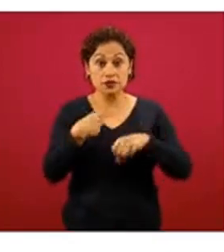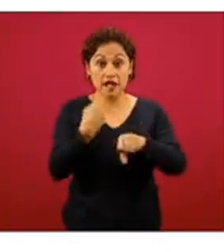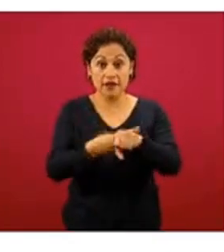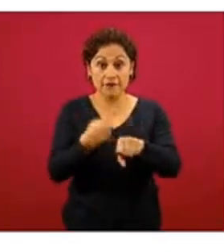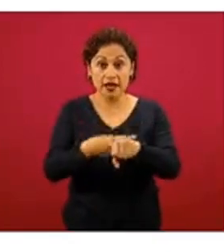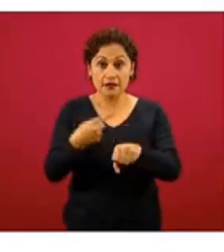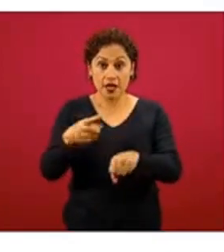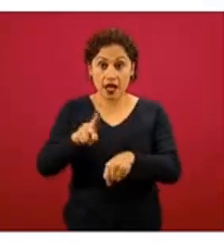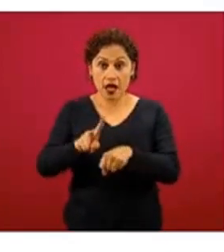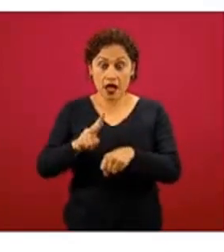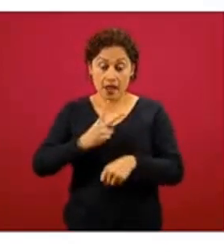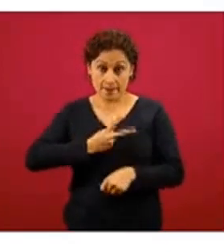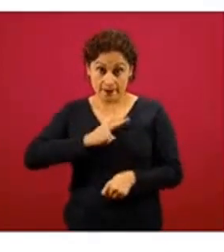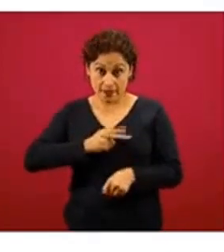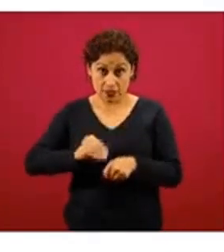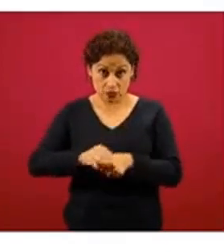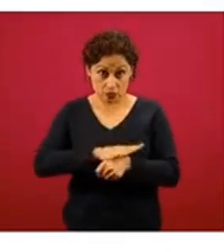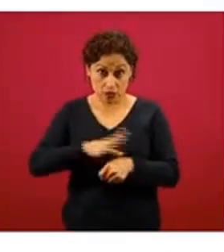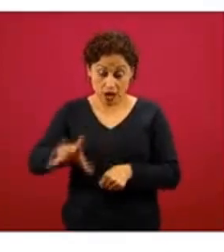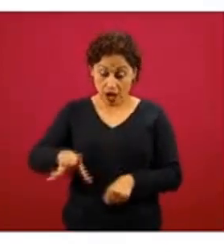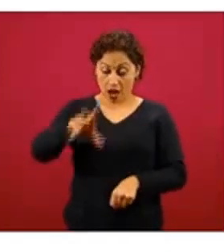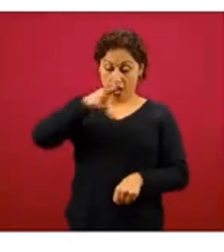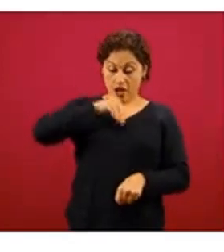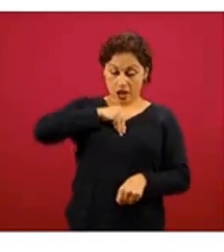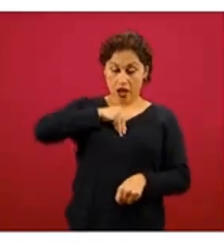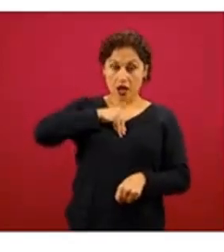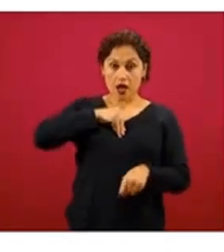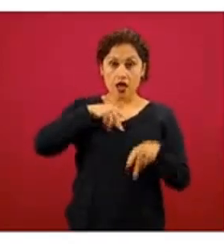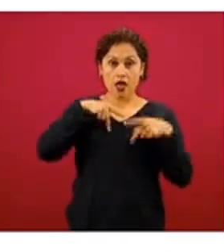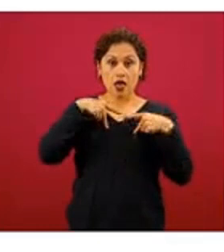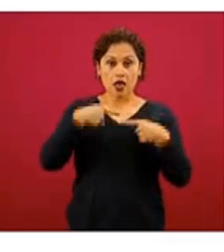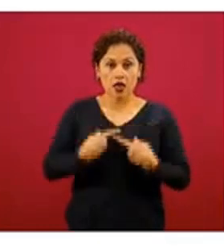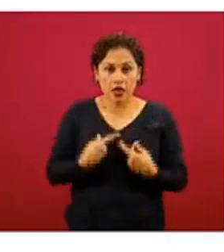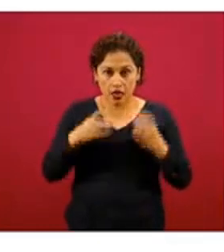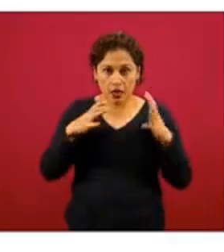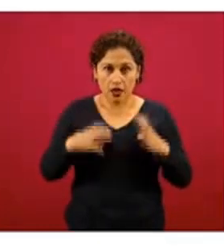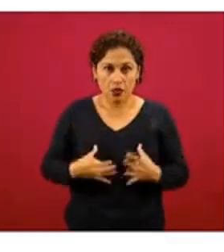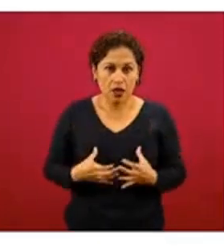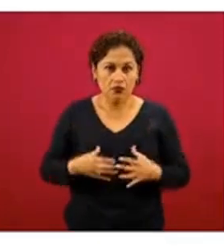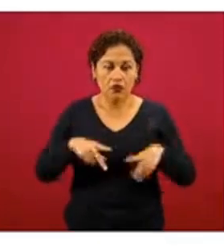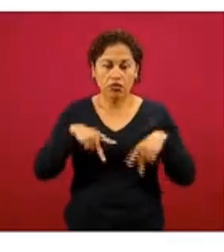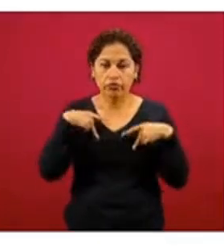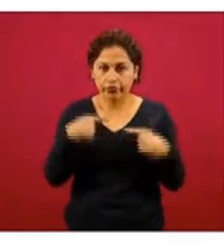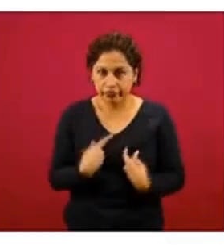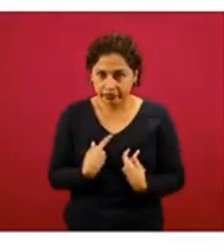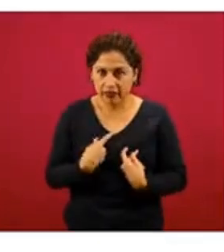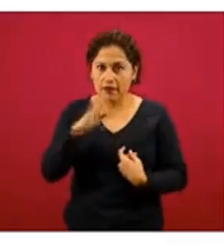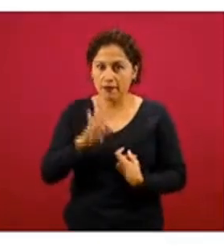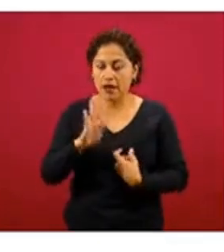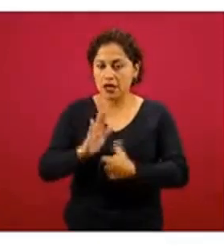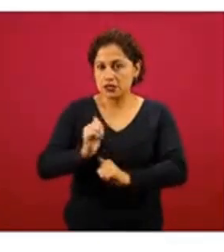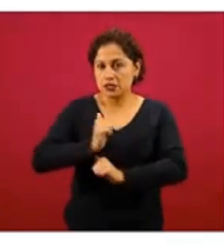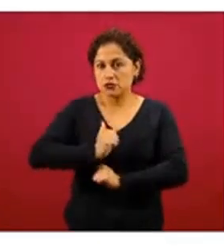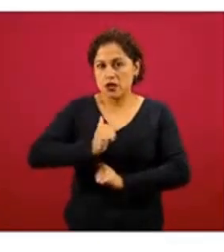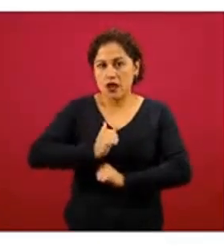y desde luego llega a un estado de falla orgánica múltiple, que es un término para decir está enfermo grave del hígado,